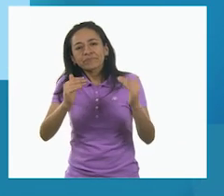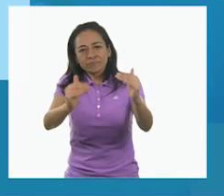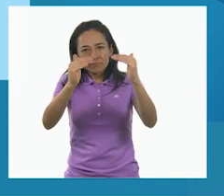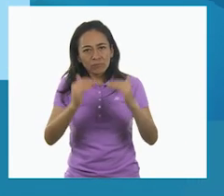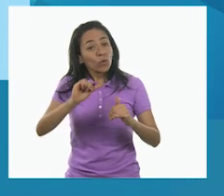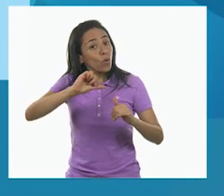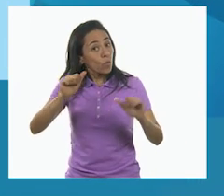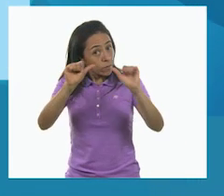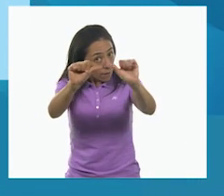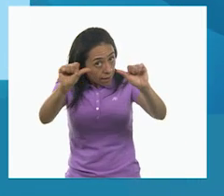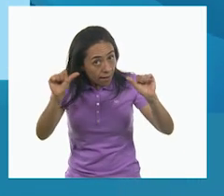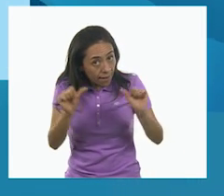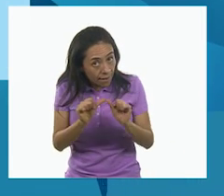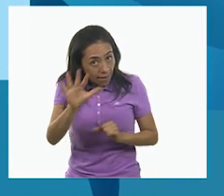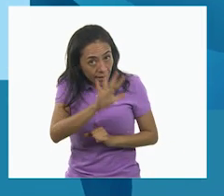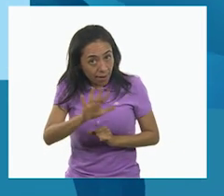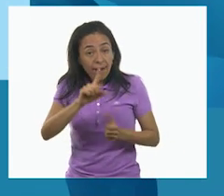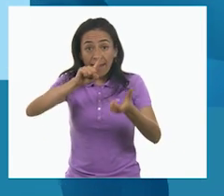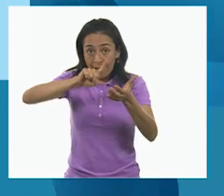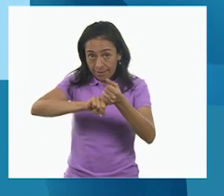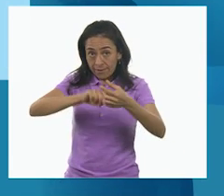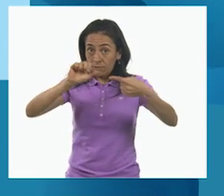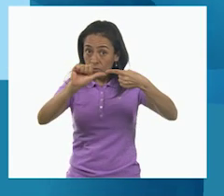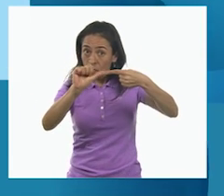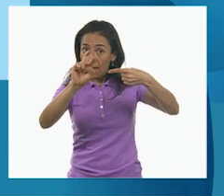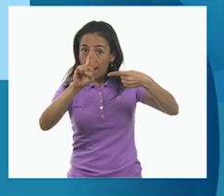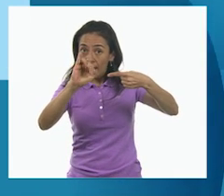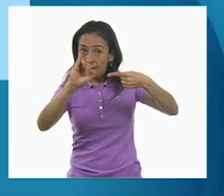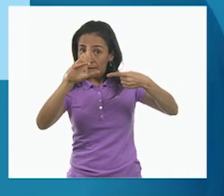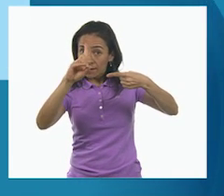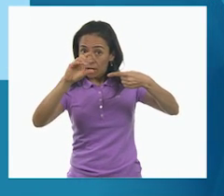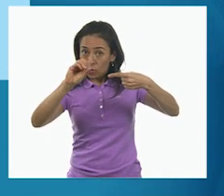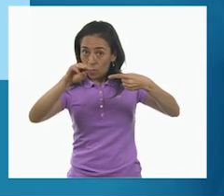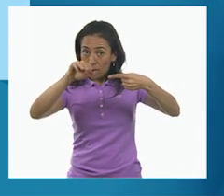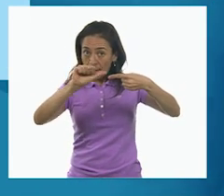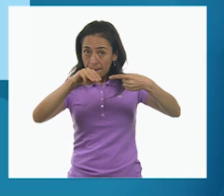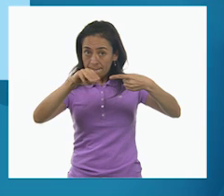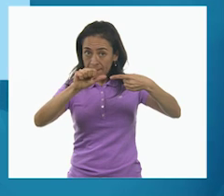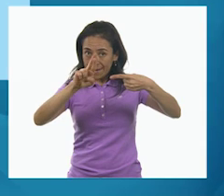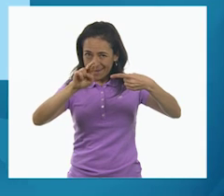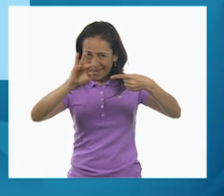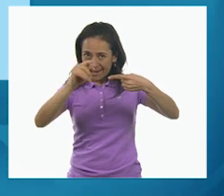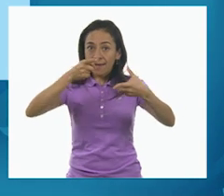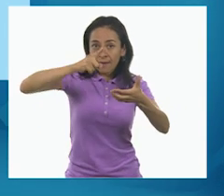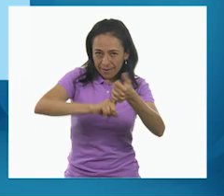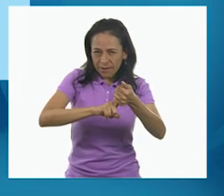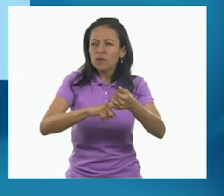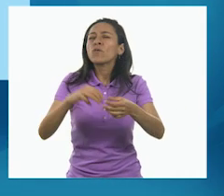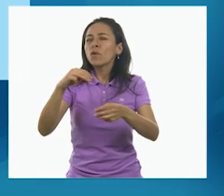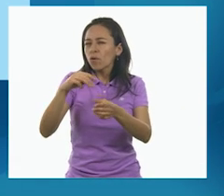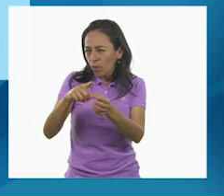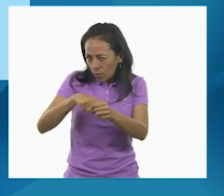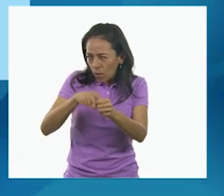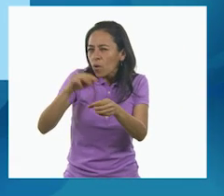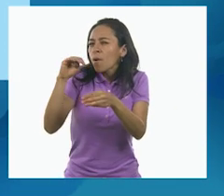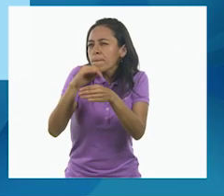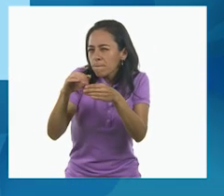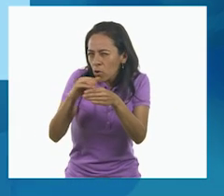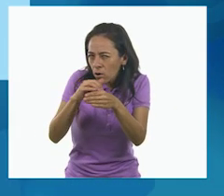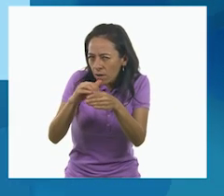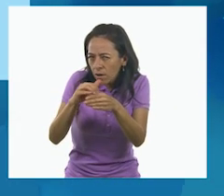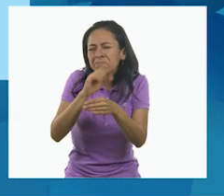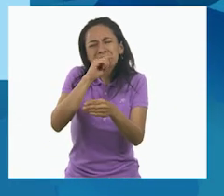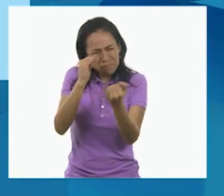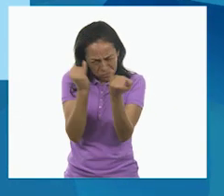encuentra dentro de Aridoamérica, si lo podemos observar, está con moradito. También sigue siendo una zona muy árida,